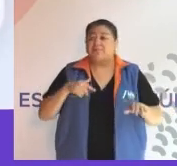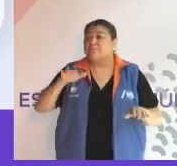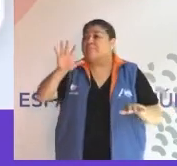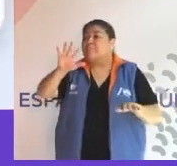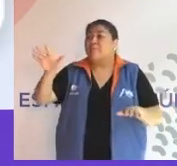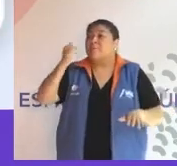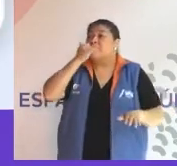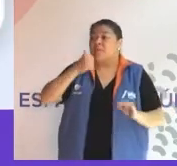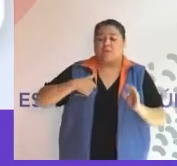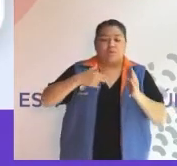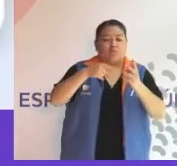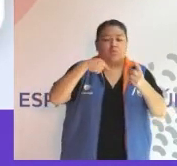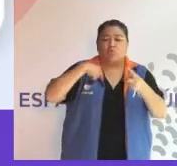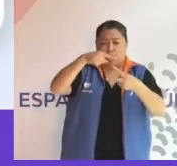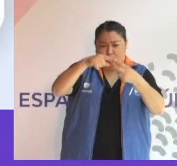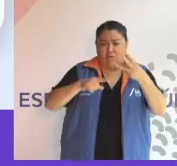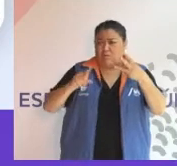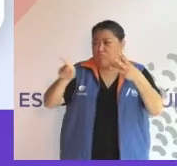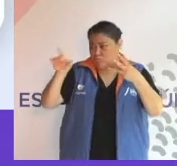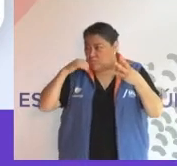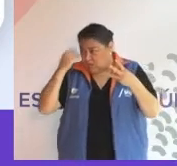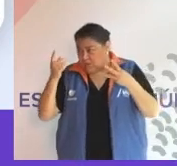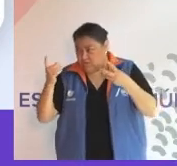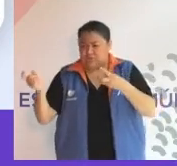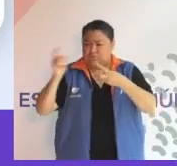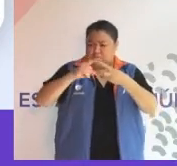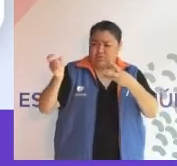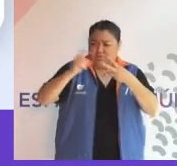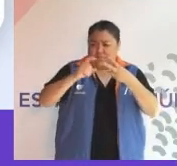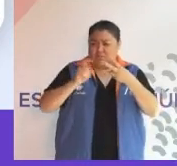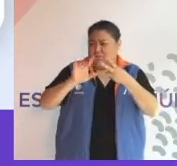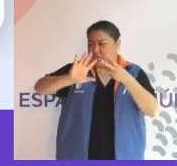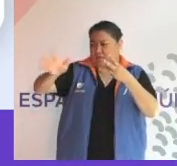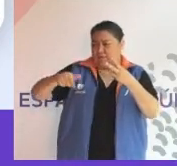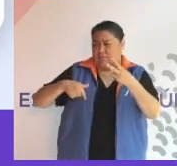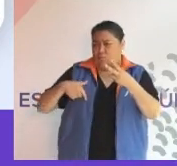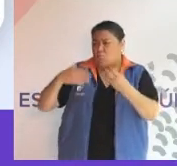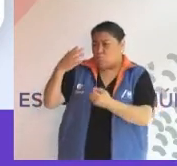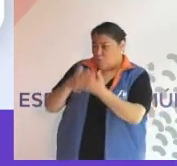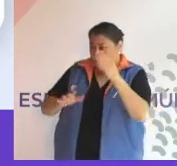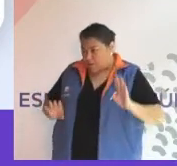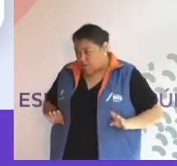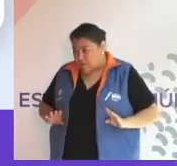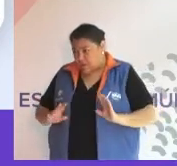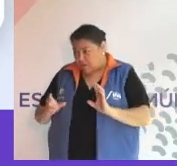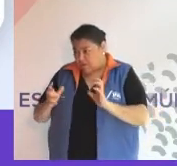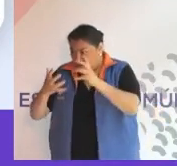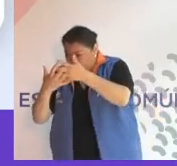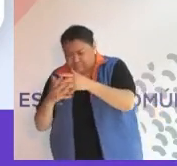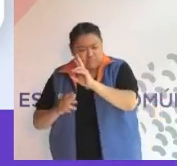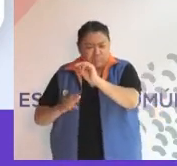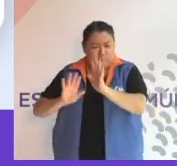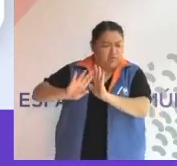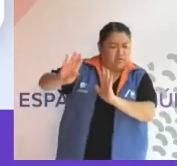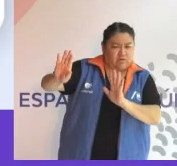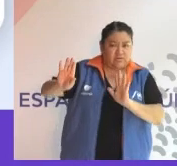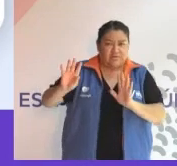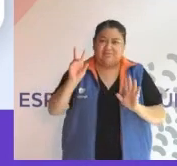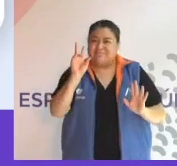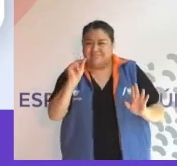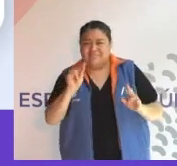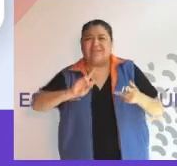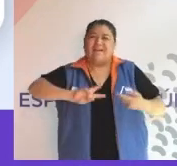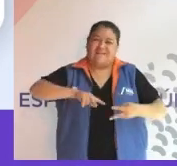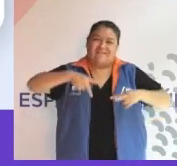estas son nuestras 3 formas de participar y adáptate, ¿no? ¿Quieres participar? Es así. Entonces, justamente